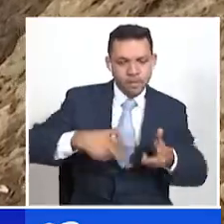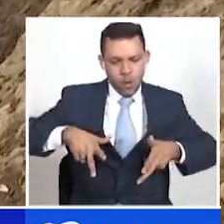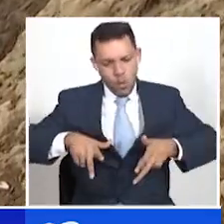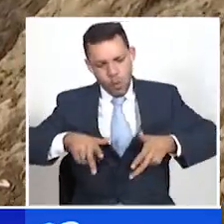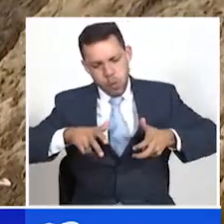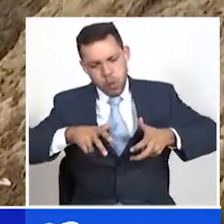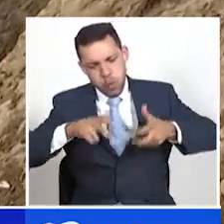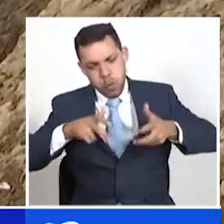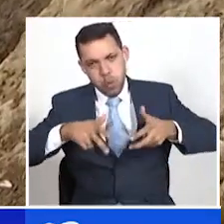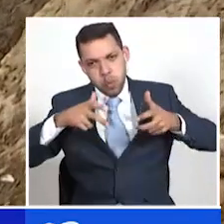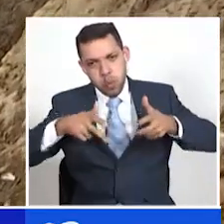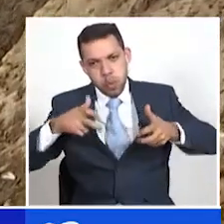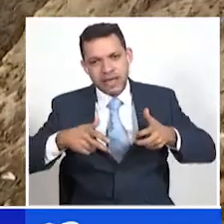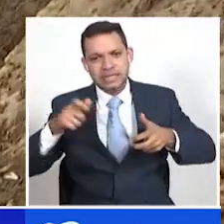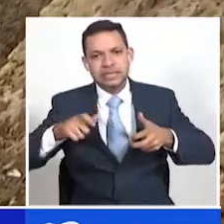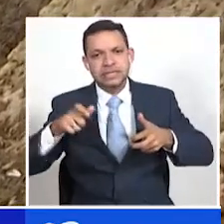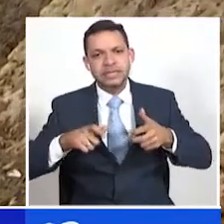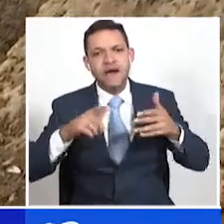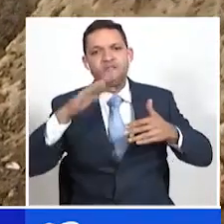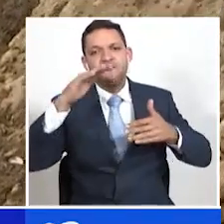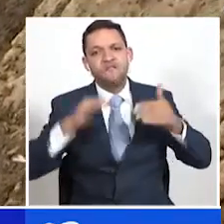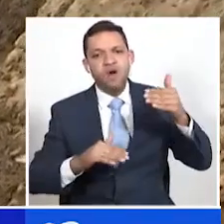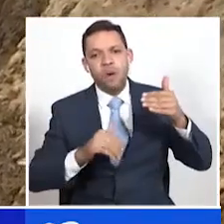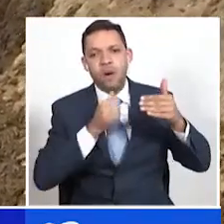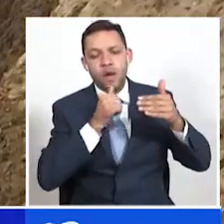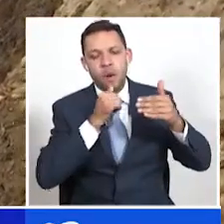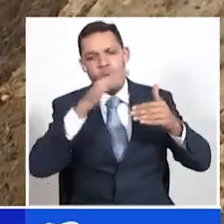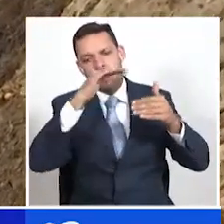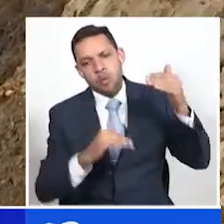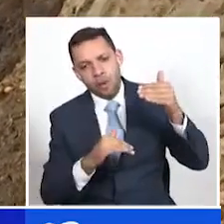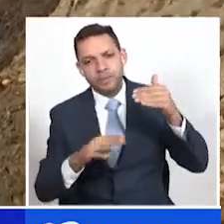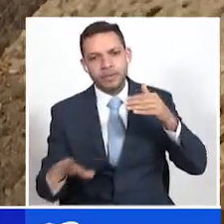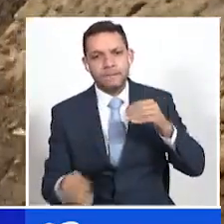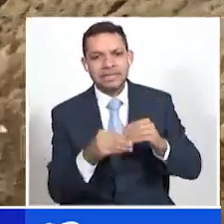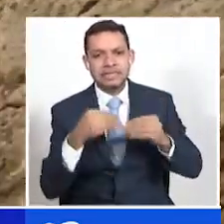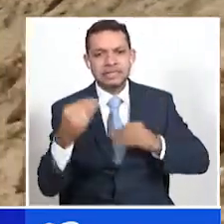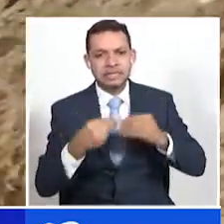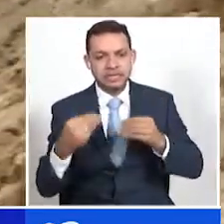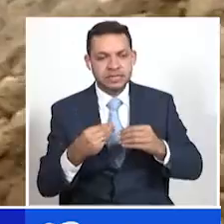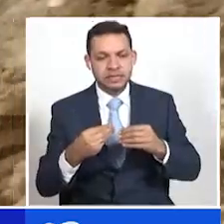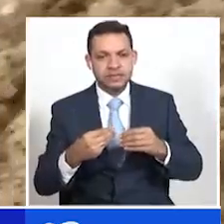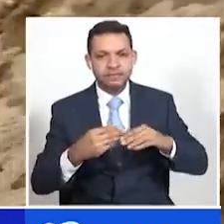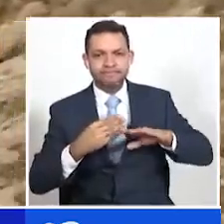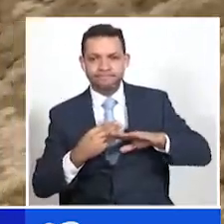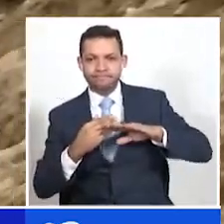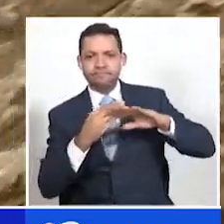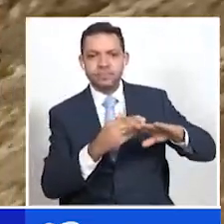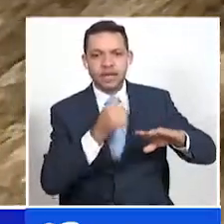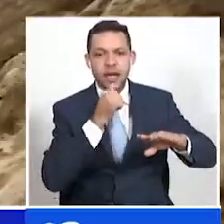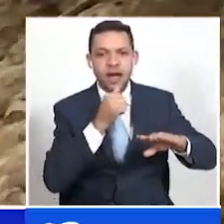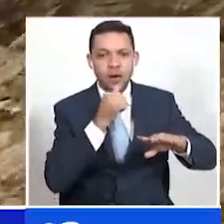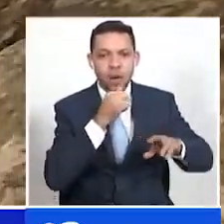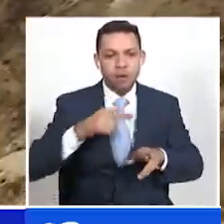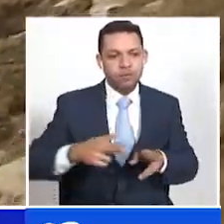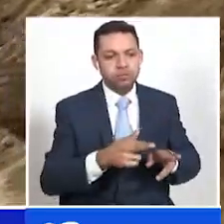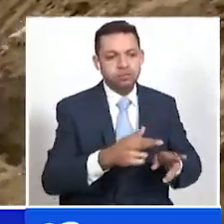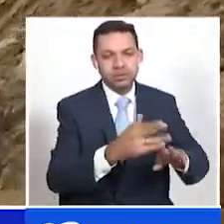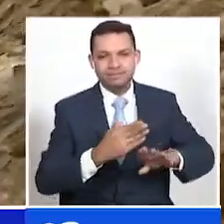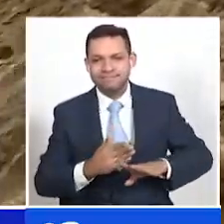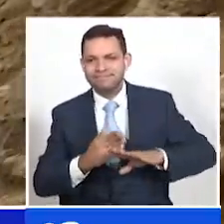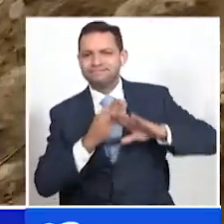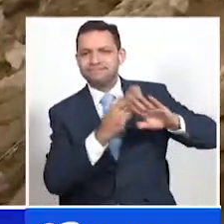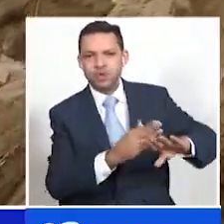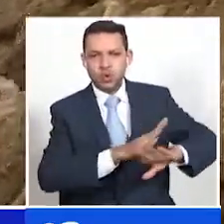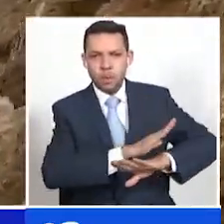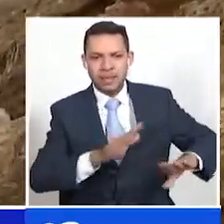parte de arriba y empezar el drenaje. ¿Qué se hace con esto? Tapar para que el río no inunde más la